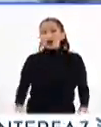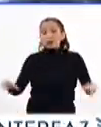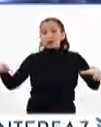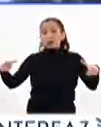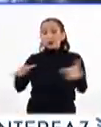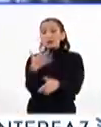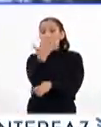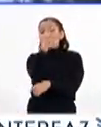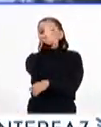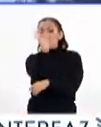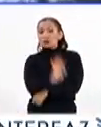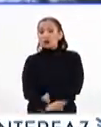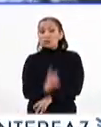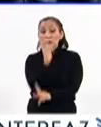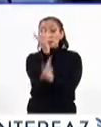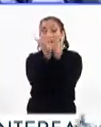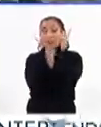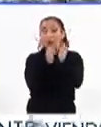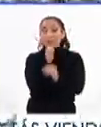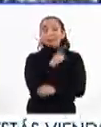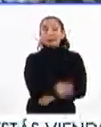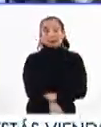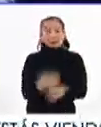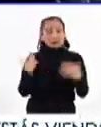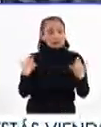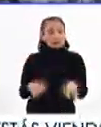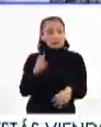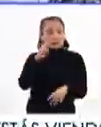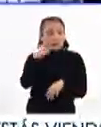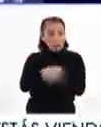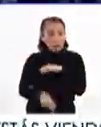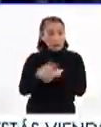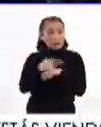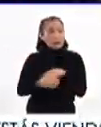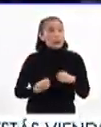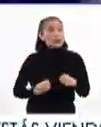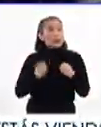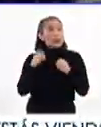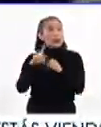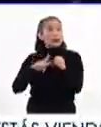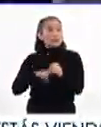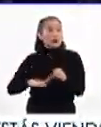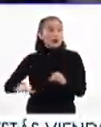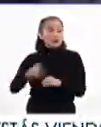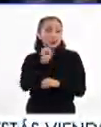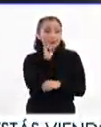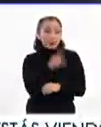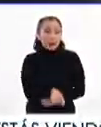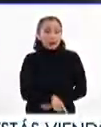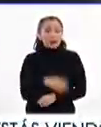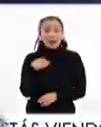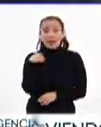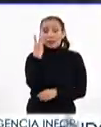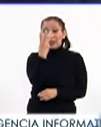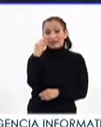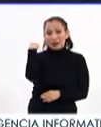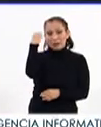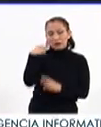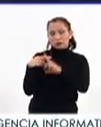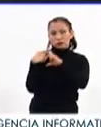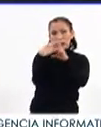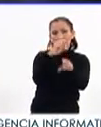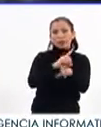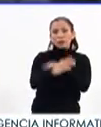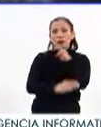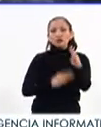del 50% de su vegetación. Esto representa una clara amenaza para la vida silvestre del planeta. Por eso, cada 3 de marzo se